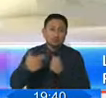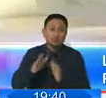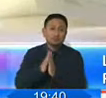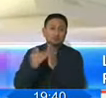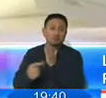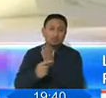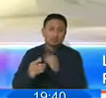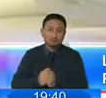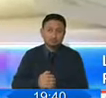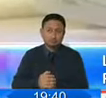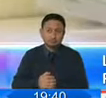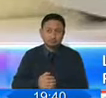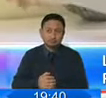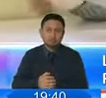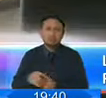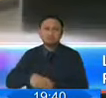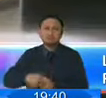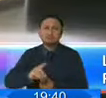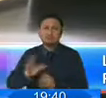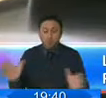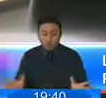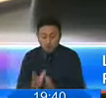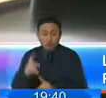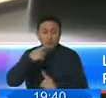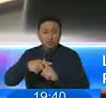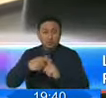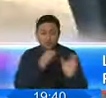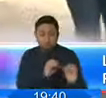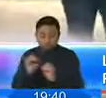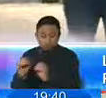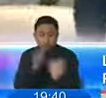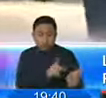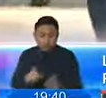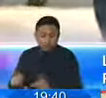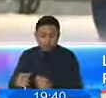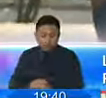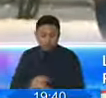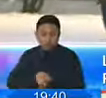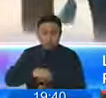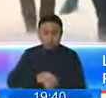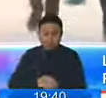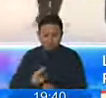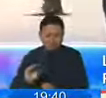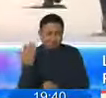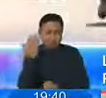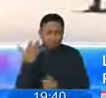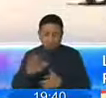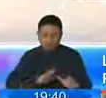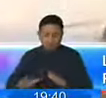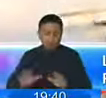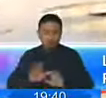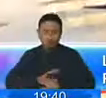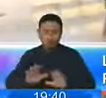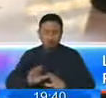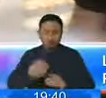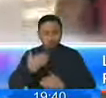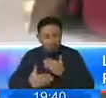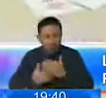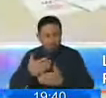En resumen, motivar, ser positivo, organizar, planificar y sobre todo no cambiar drásticamente las rutinas diarias